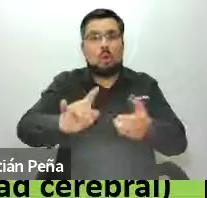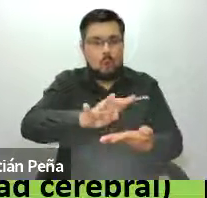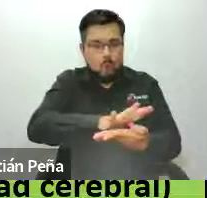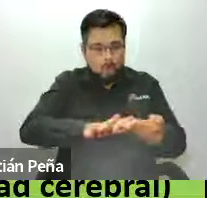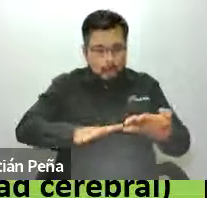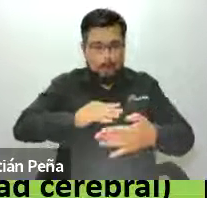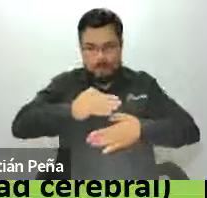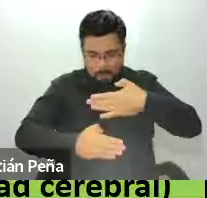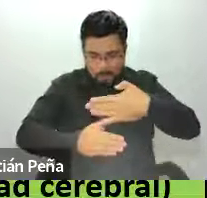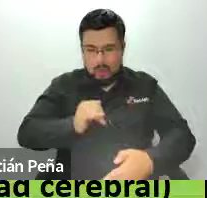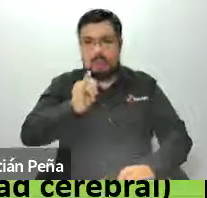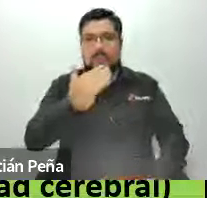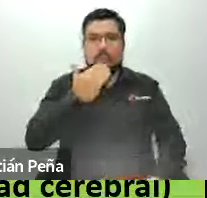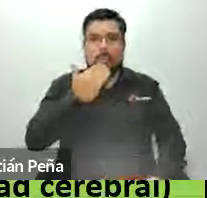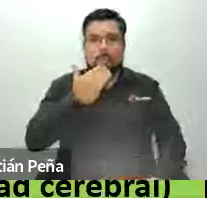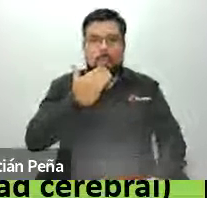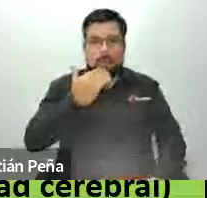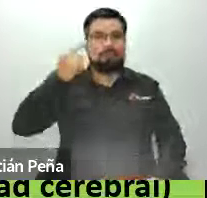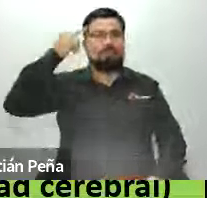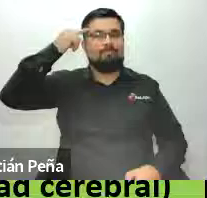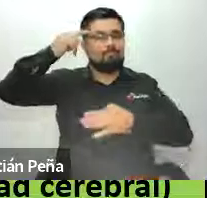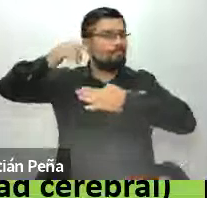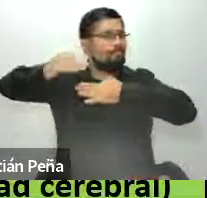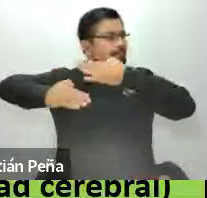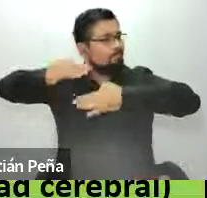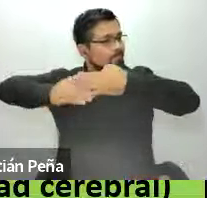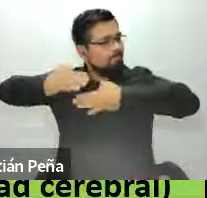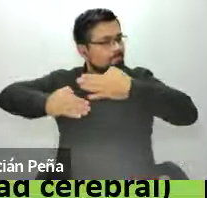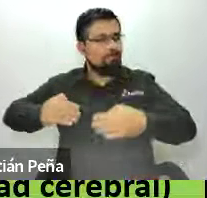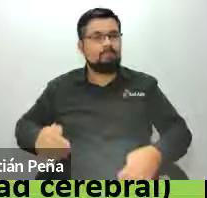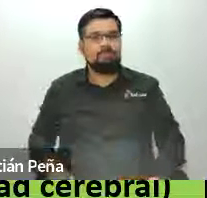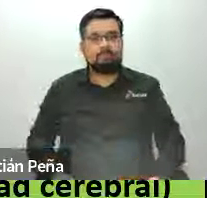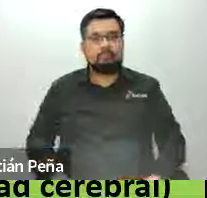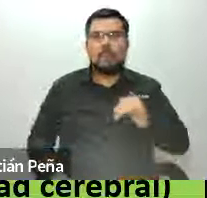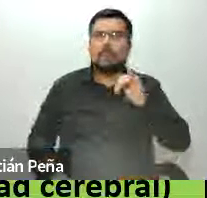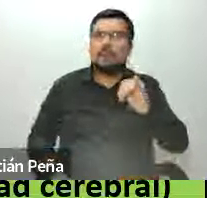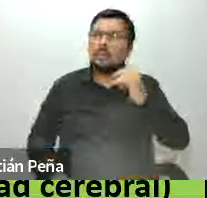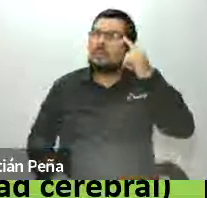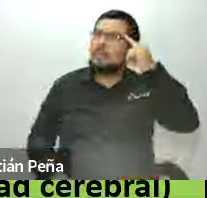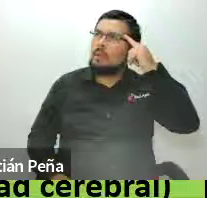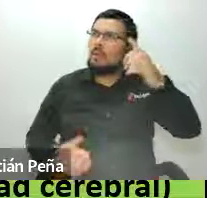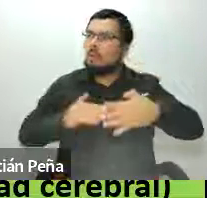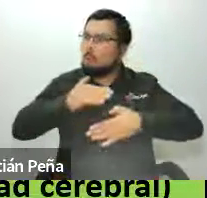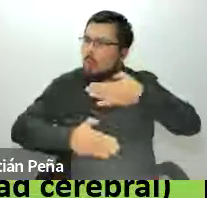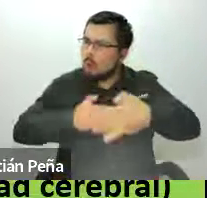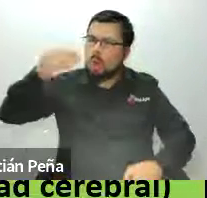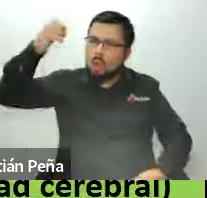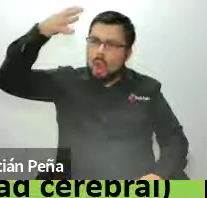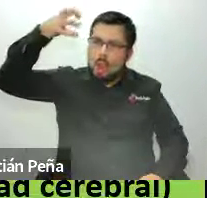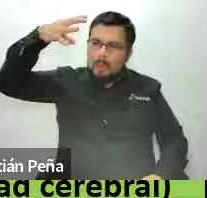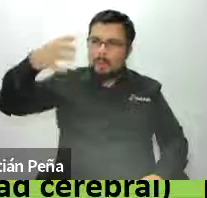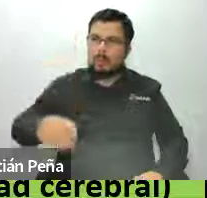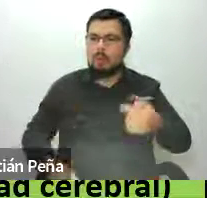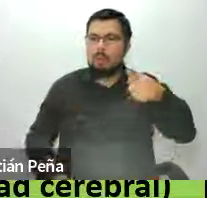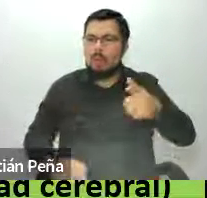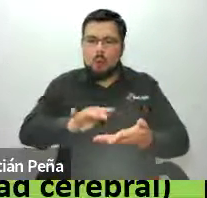mentes. Ahí vi un comentario de María. Sí, nosotros decíamos progresiones de aprendizaje imperial, mapas de progreso, tiene que ver, no tiene